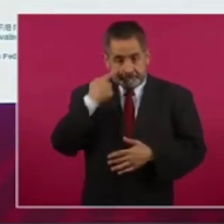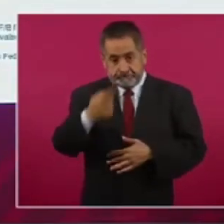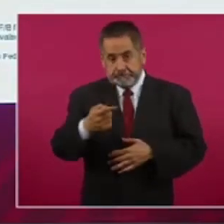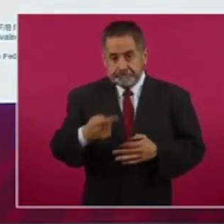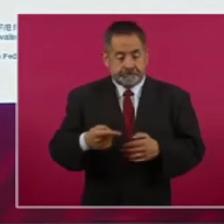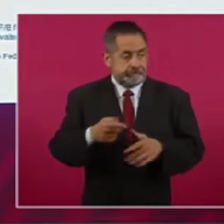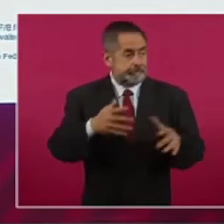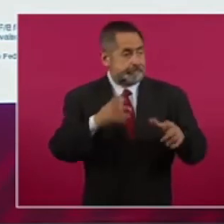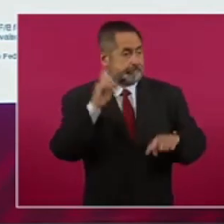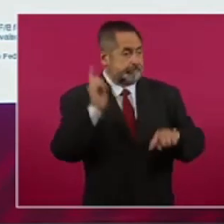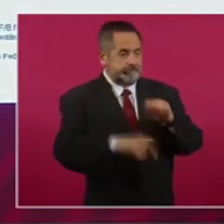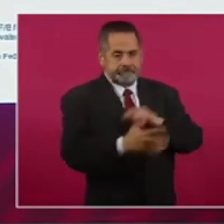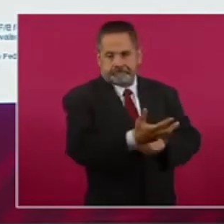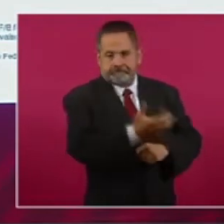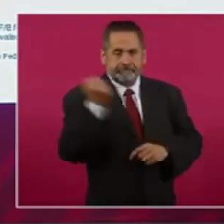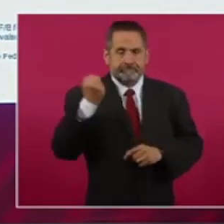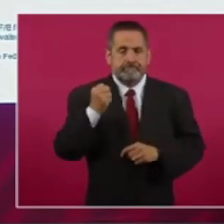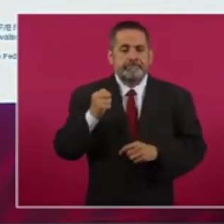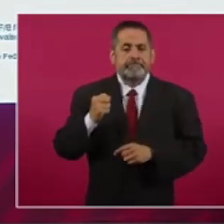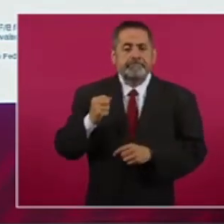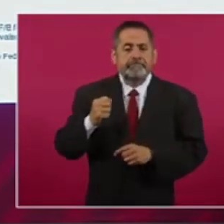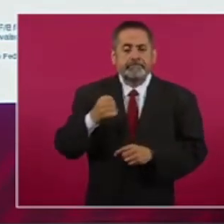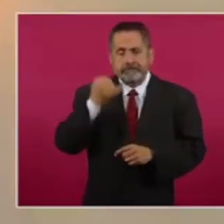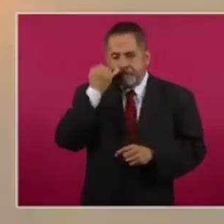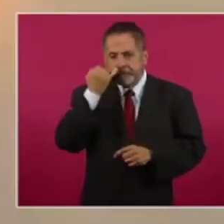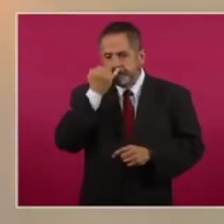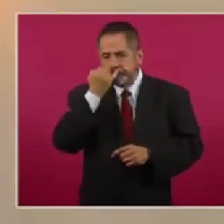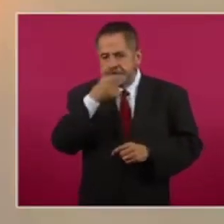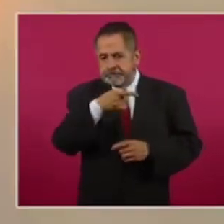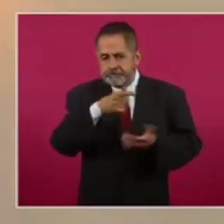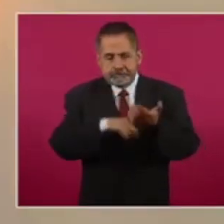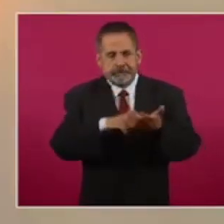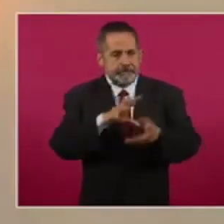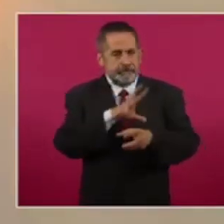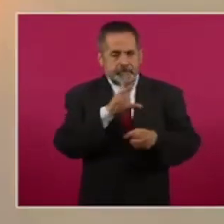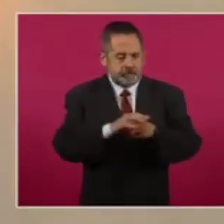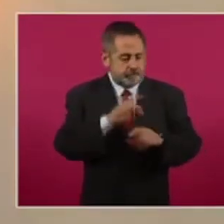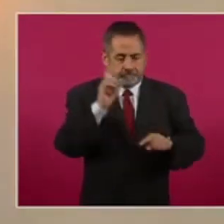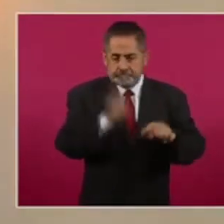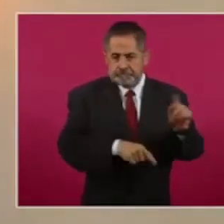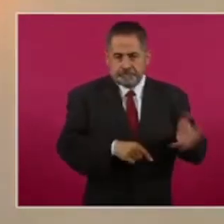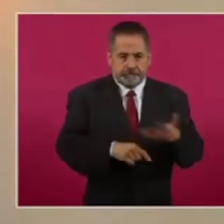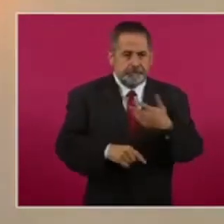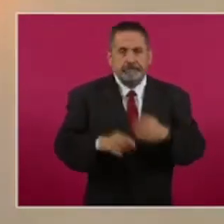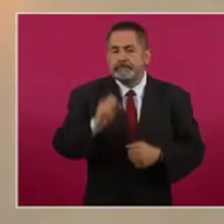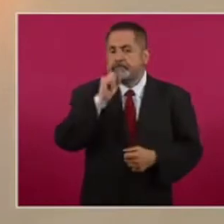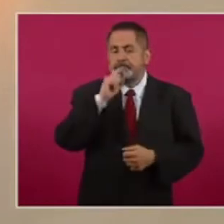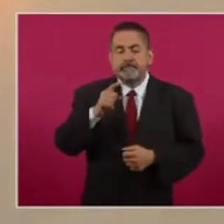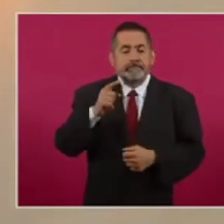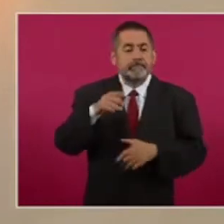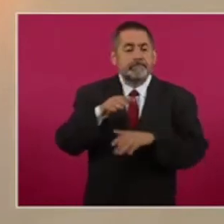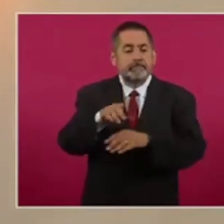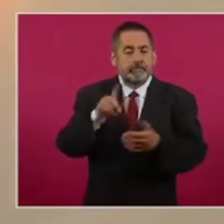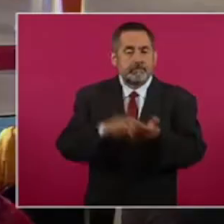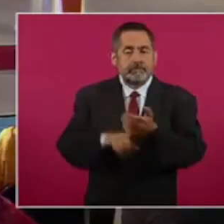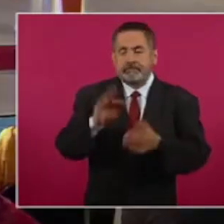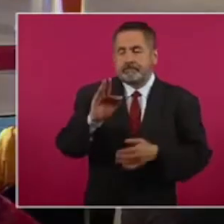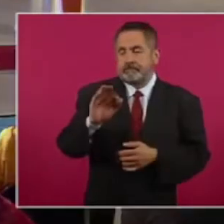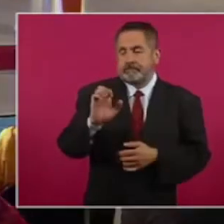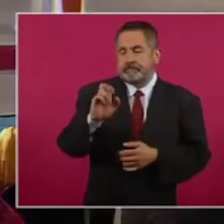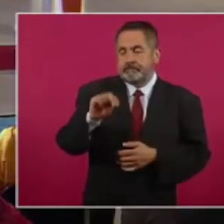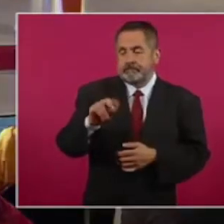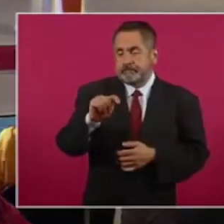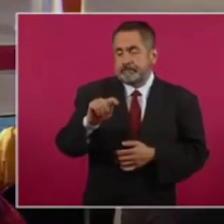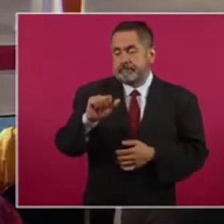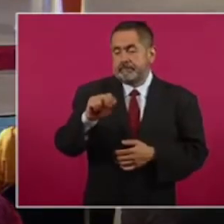los aseguramientos de cocaína, como también se ha dado cuenta en su momento de los aseguramientos de fentanilo.